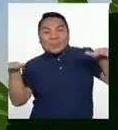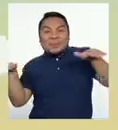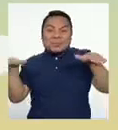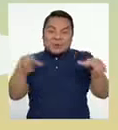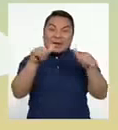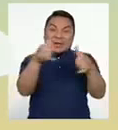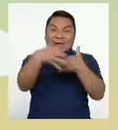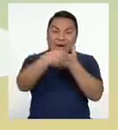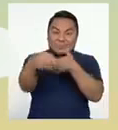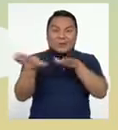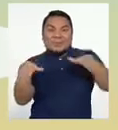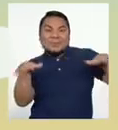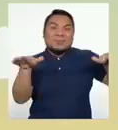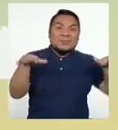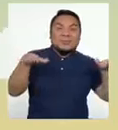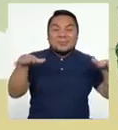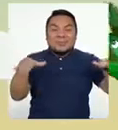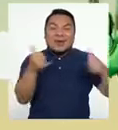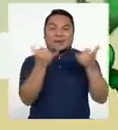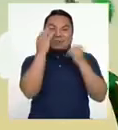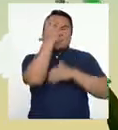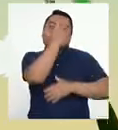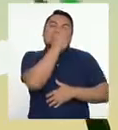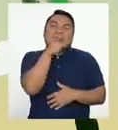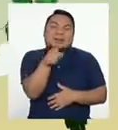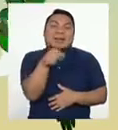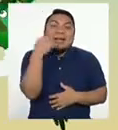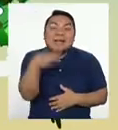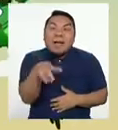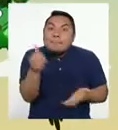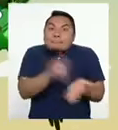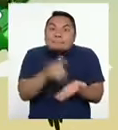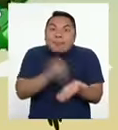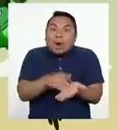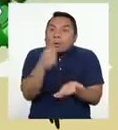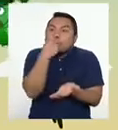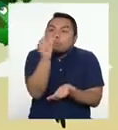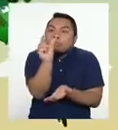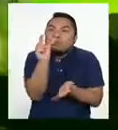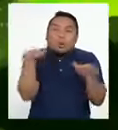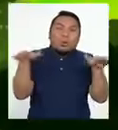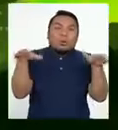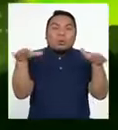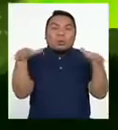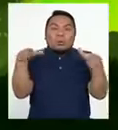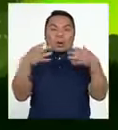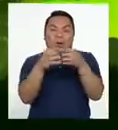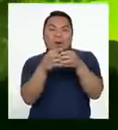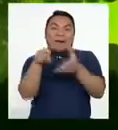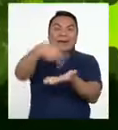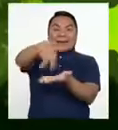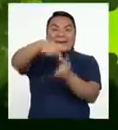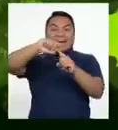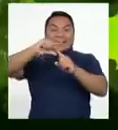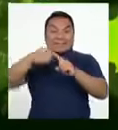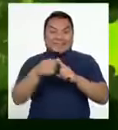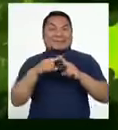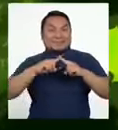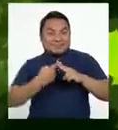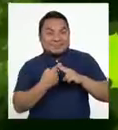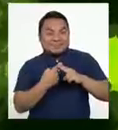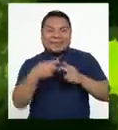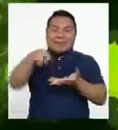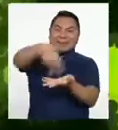divertido! ¡Mira! ¡Ahí vienen más colibríes! ¡La fiesta va a empezar! ¡A